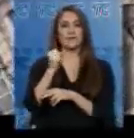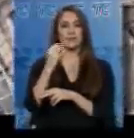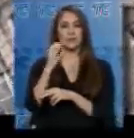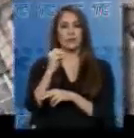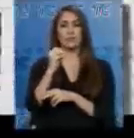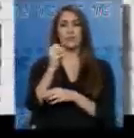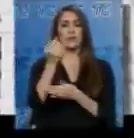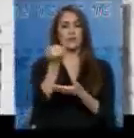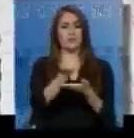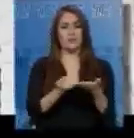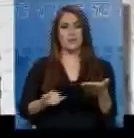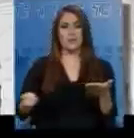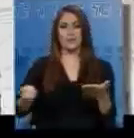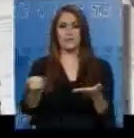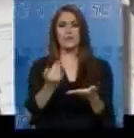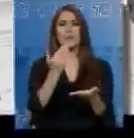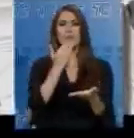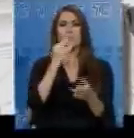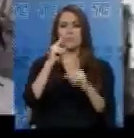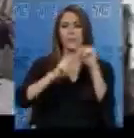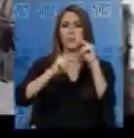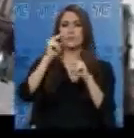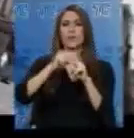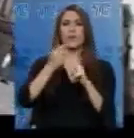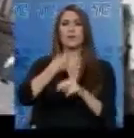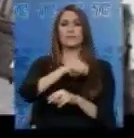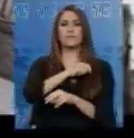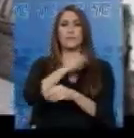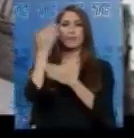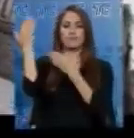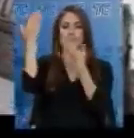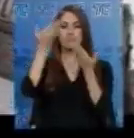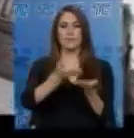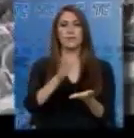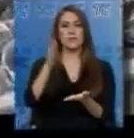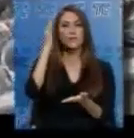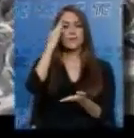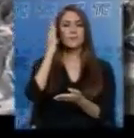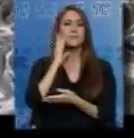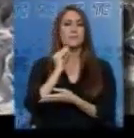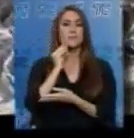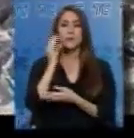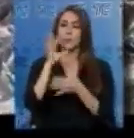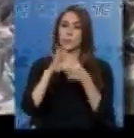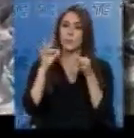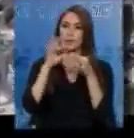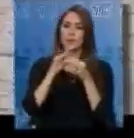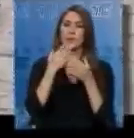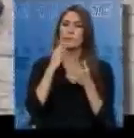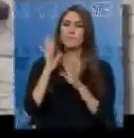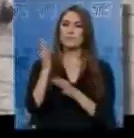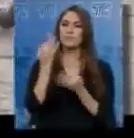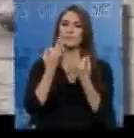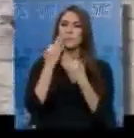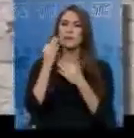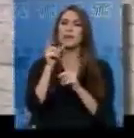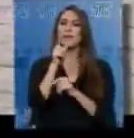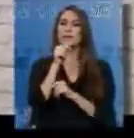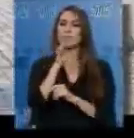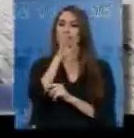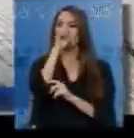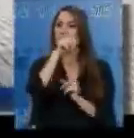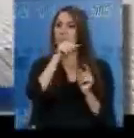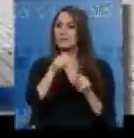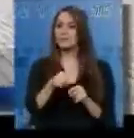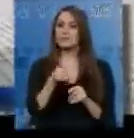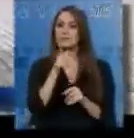fueron enviados de España. Quienes trabajan en el sector conocen parte de su historia. La cuentan en medio de sus acompañantes de siempre.